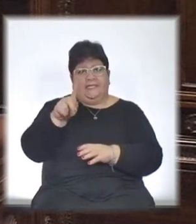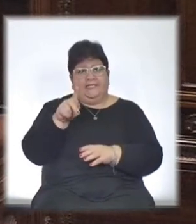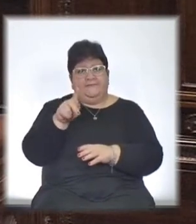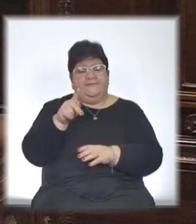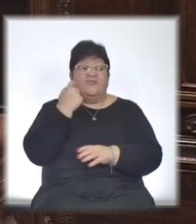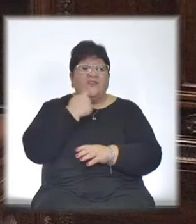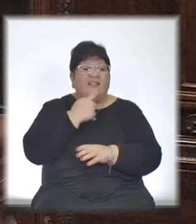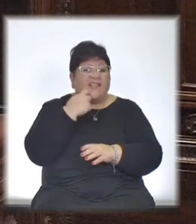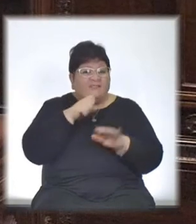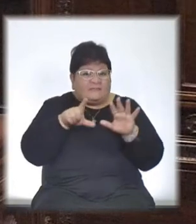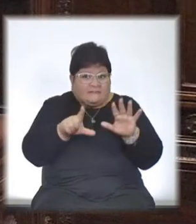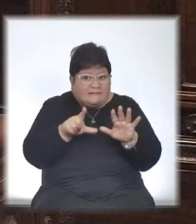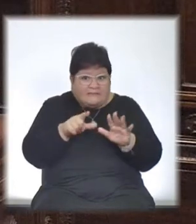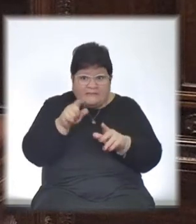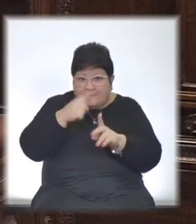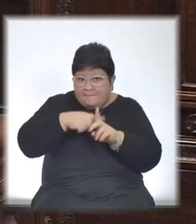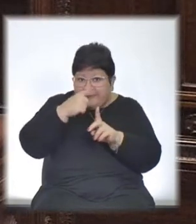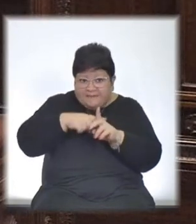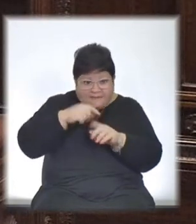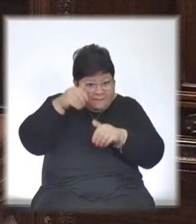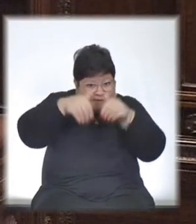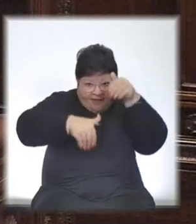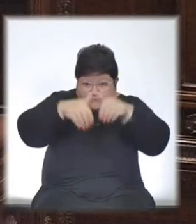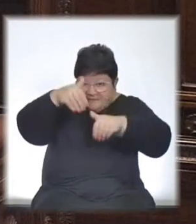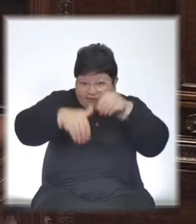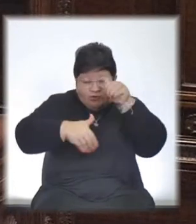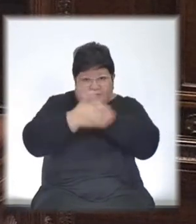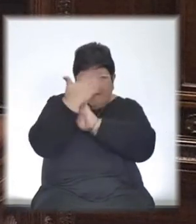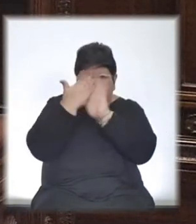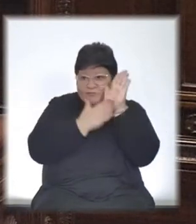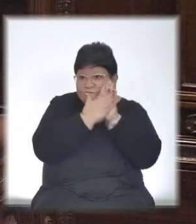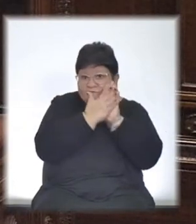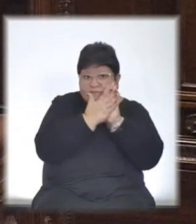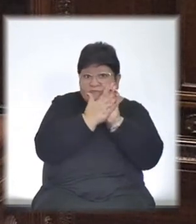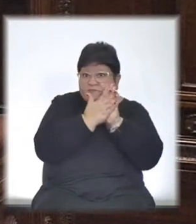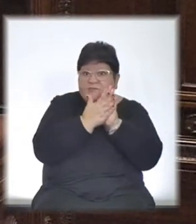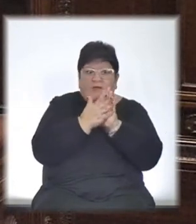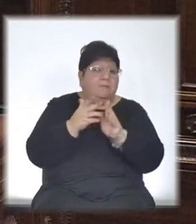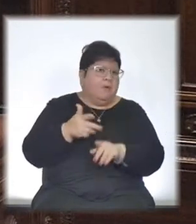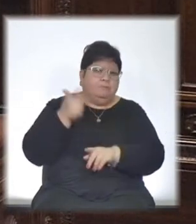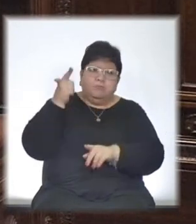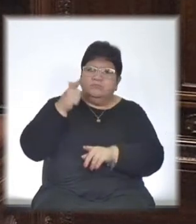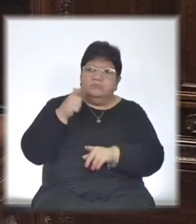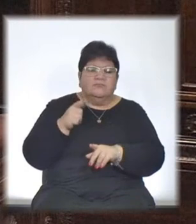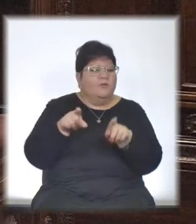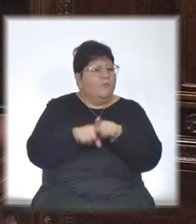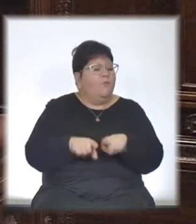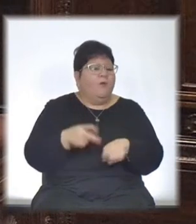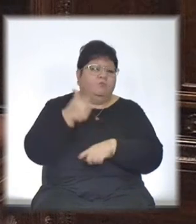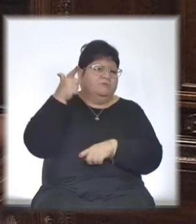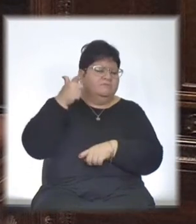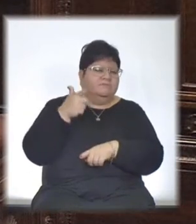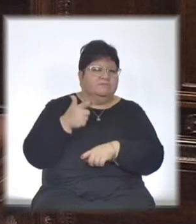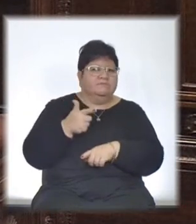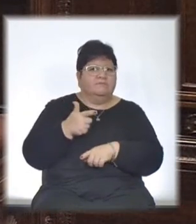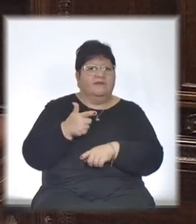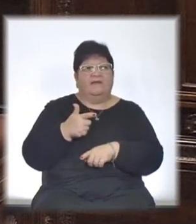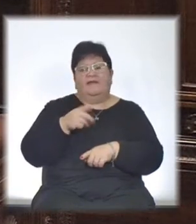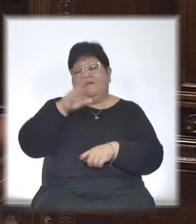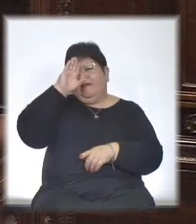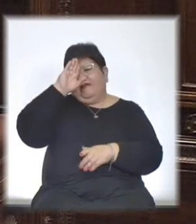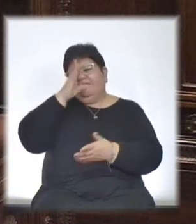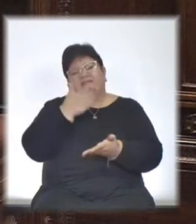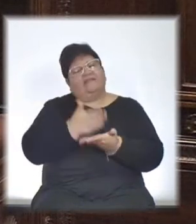elecciones nacionales. La dictadura no fue un fenómeno casual, fue un proyecto estructurado que aplicó masivamente el